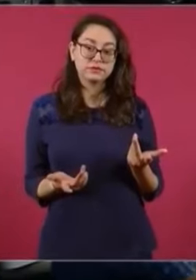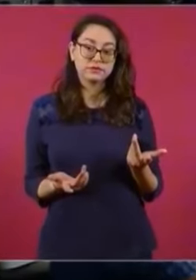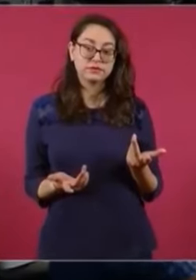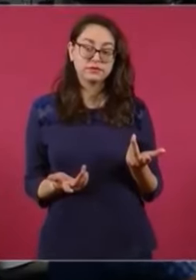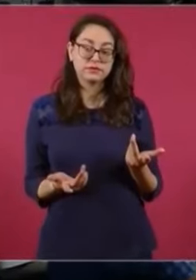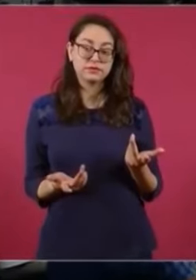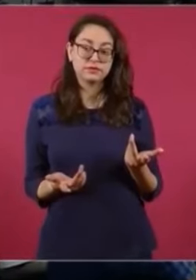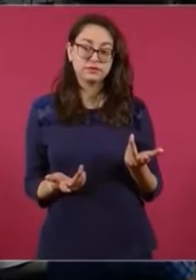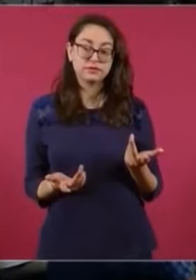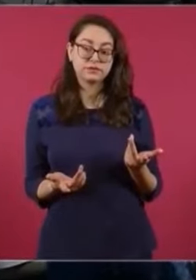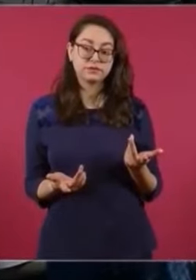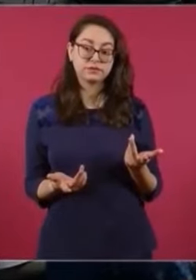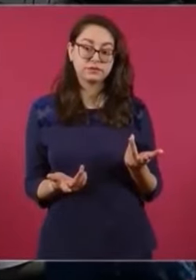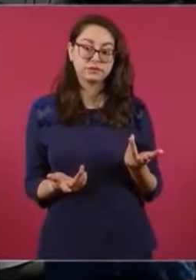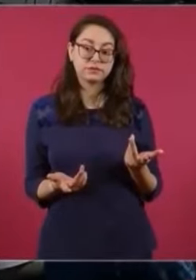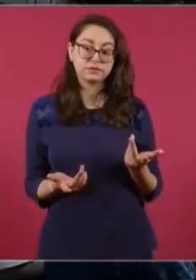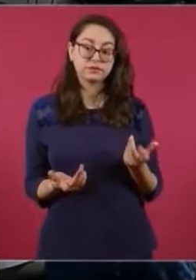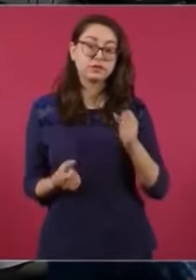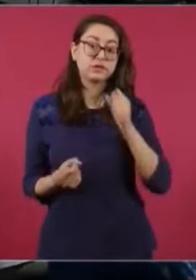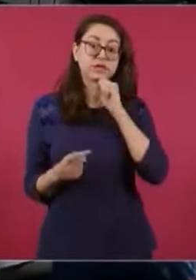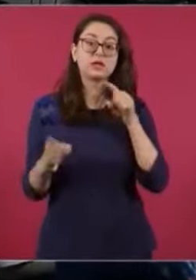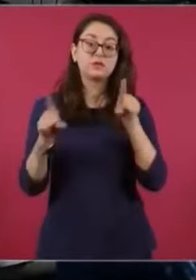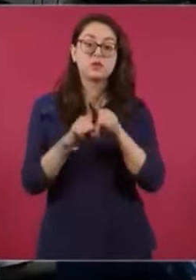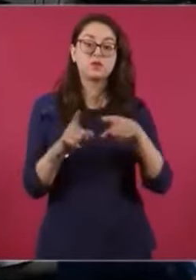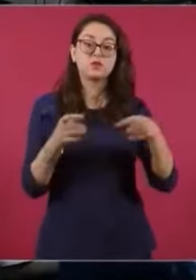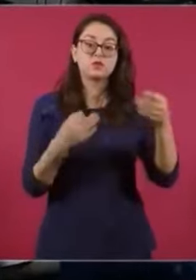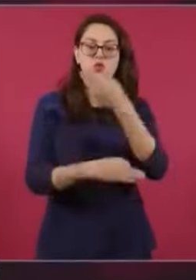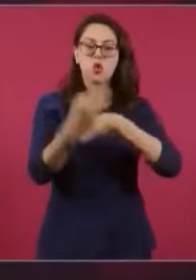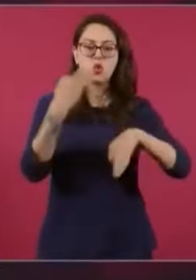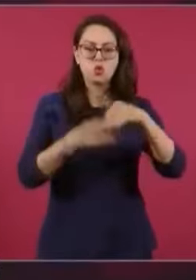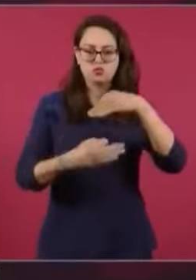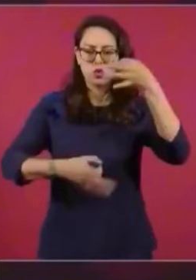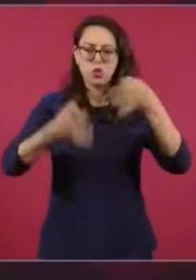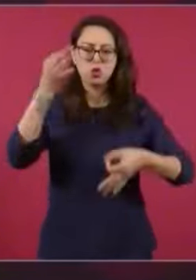todo debe probarse,